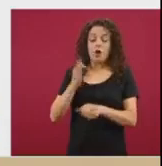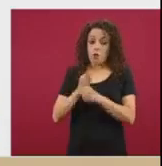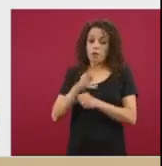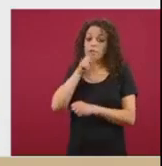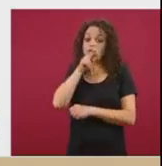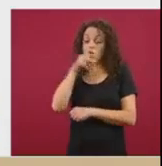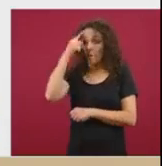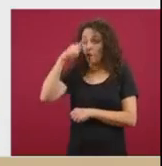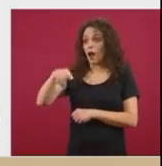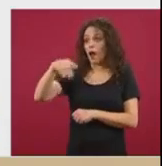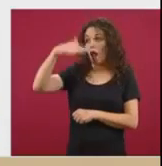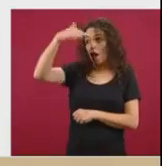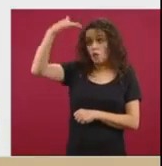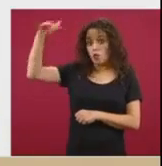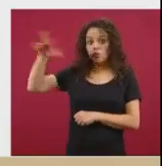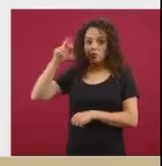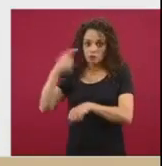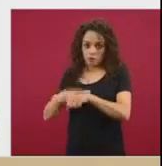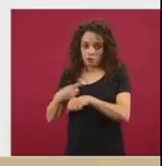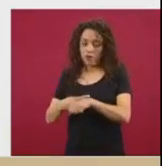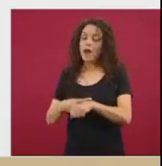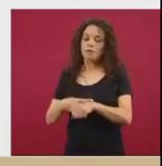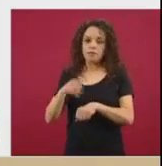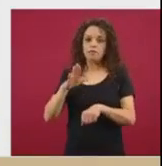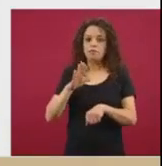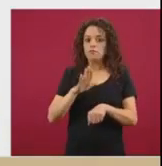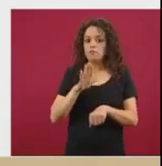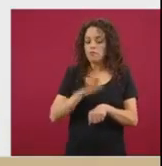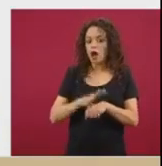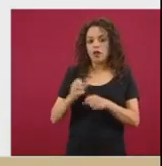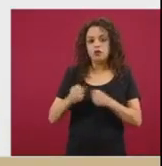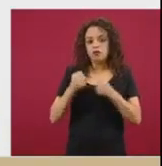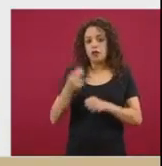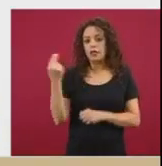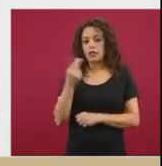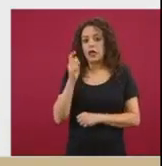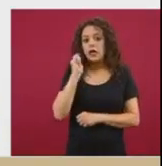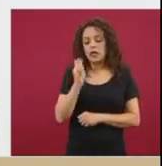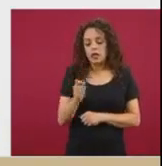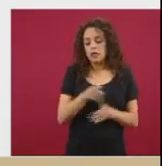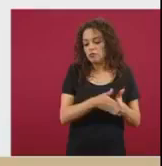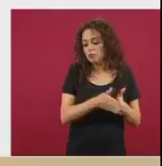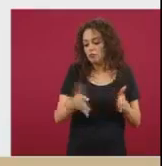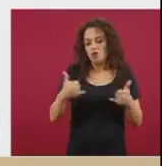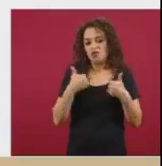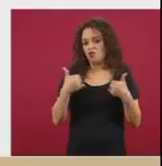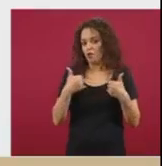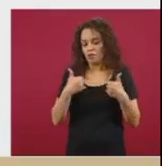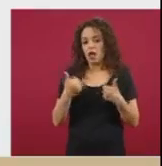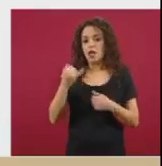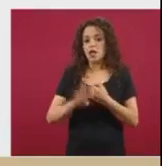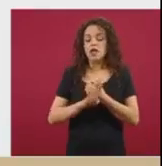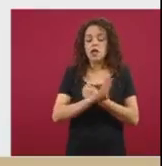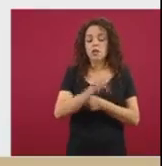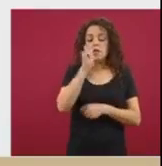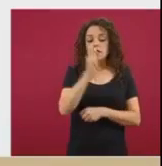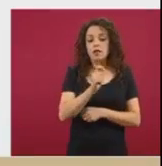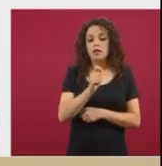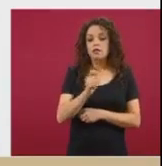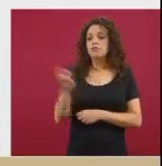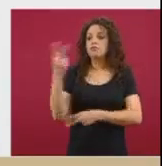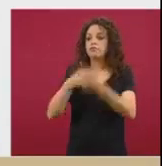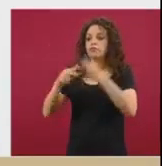a personas en donde va a mermar su calidad de vida a lo largo. Evitar la discapacidad, tratar de encontrarlos